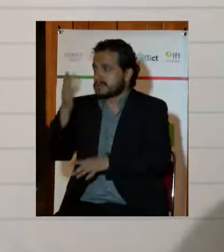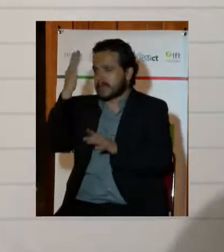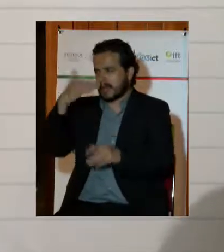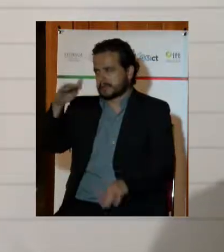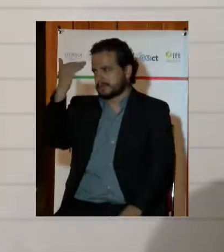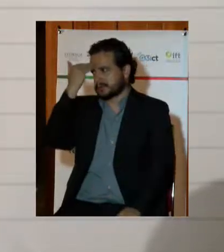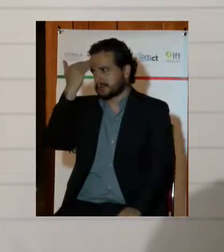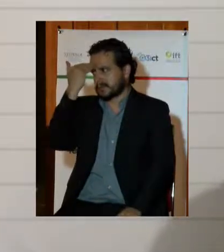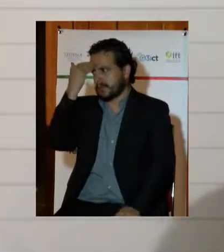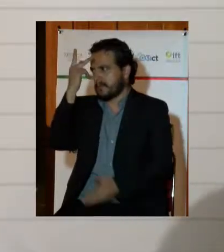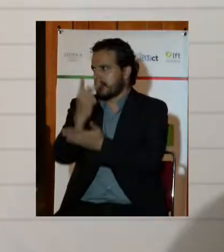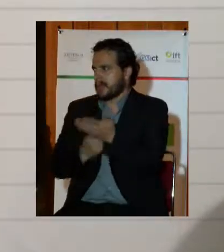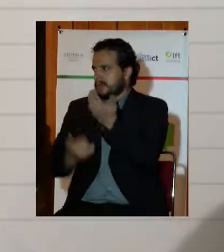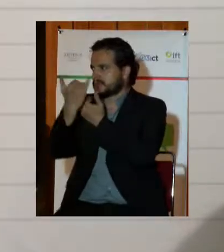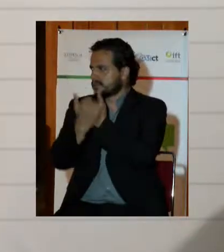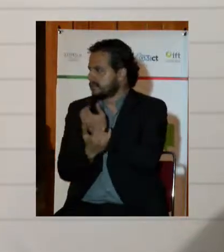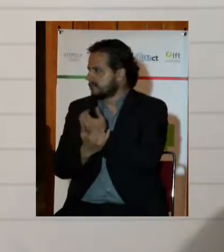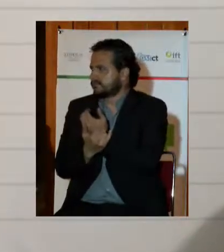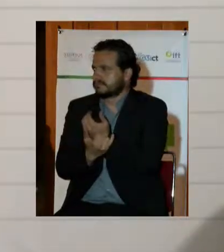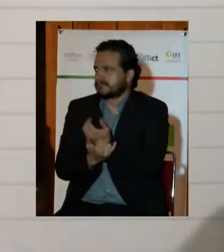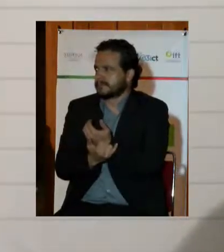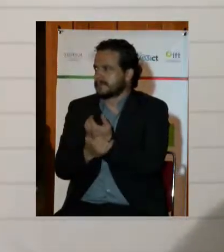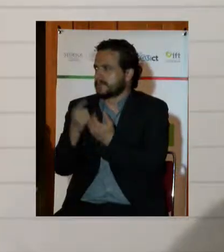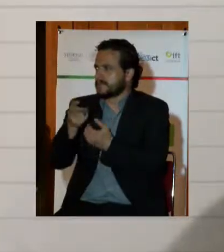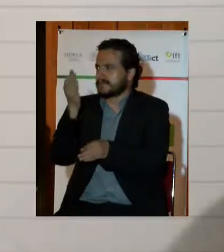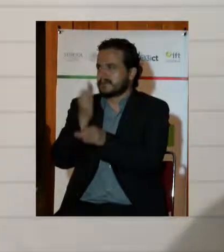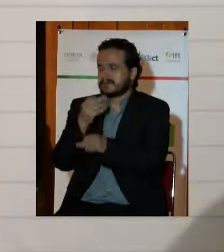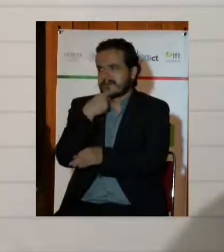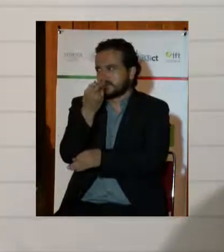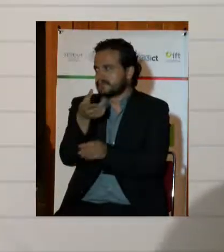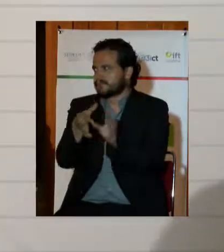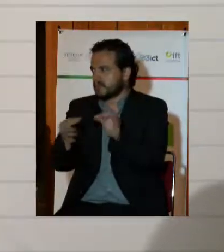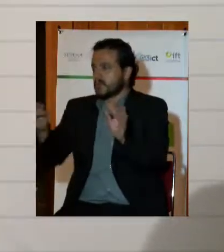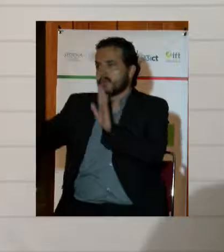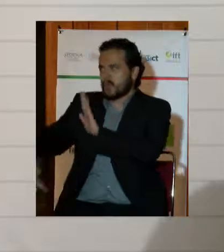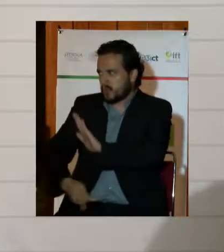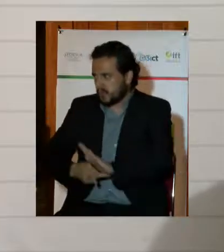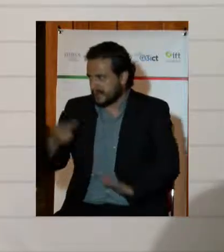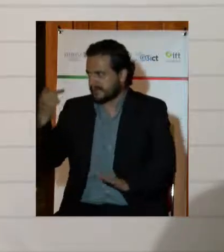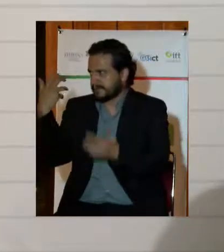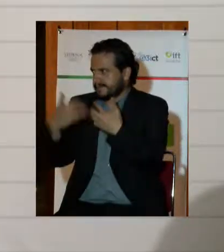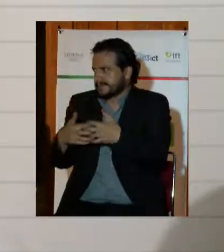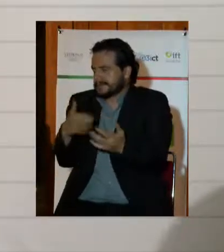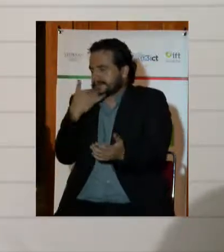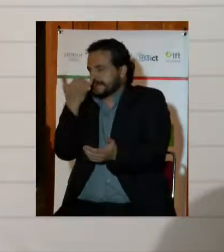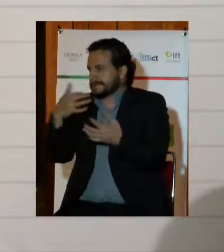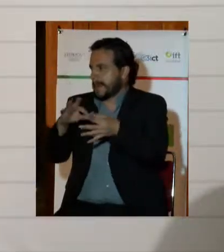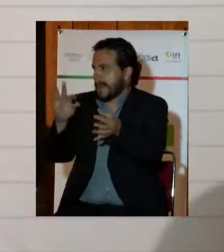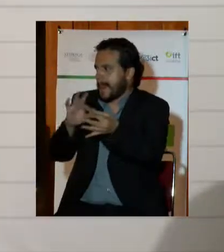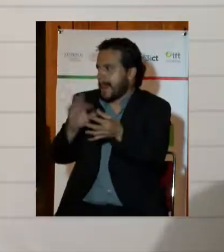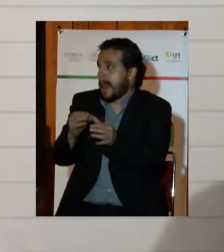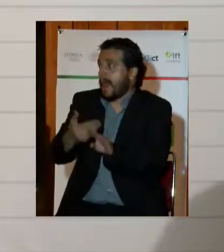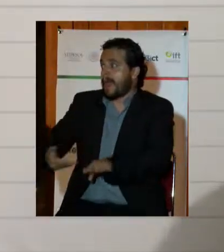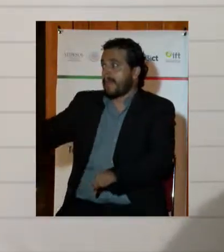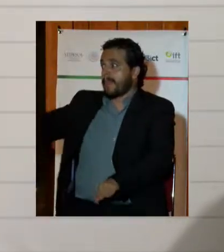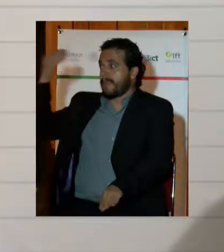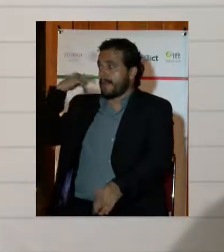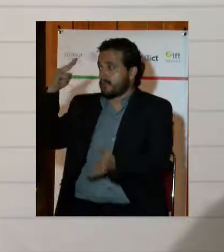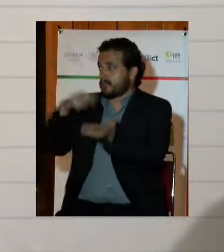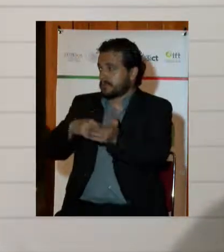proyecto, así que una disculpa si voy a repetir información que ya conocen, pero a partir del 2005, después de